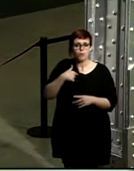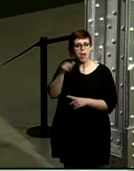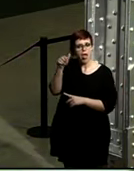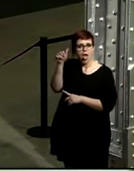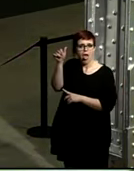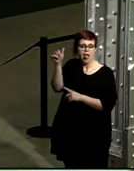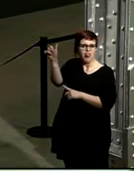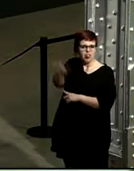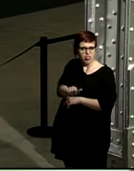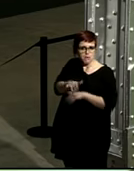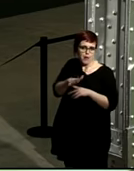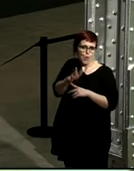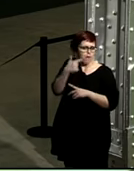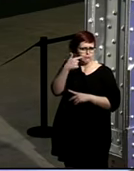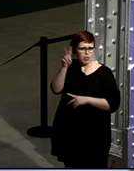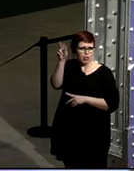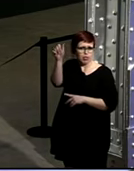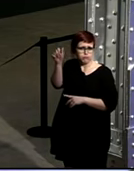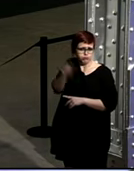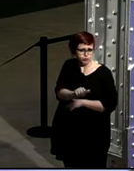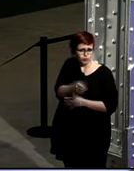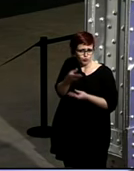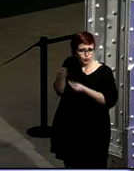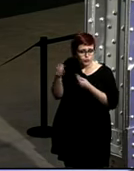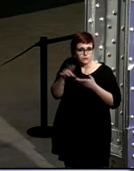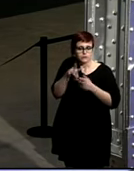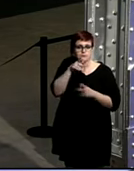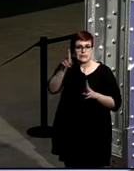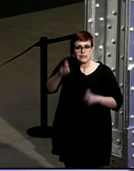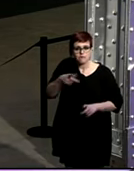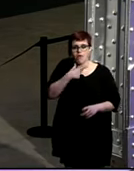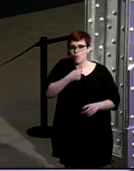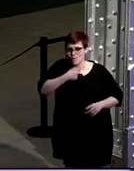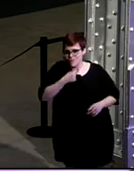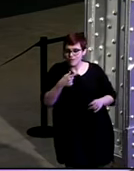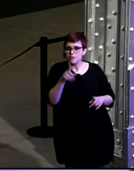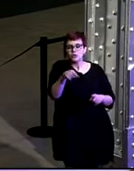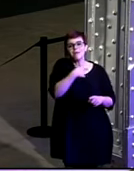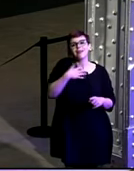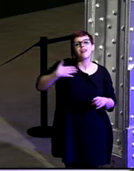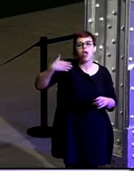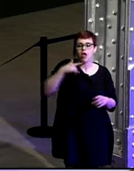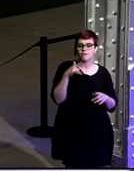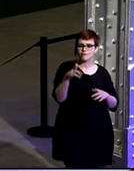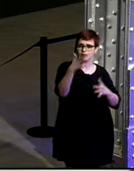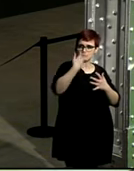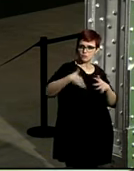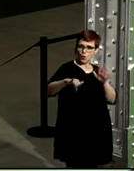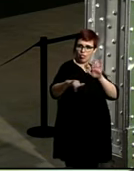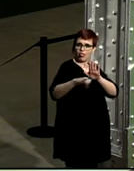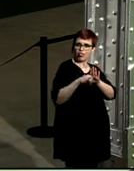a mí me gusta mucho el cine neorrealista, la corriente de la Nouvelle Vague me gusta muchísimo, pero también quería acercarme al público, que también